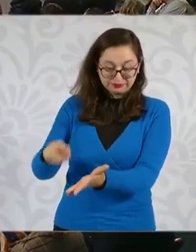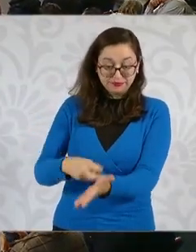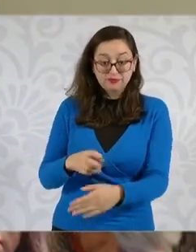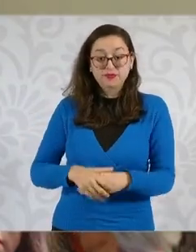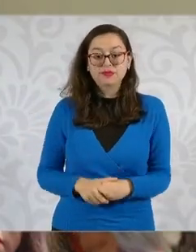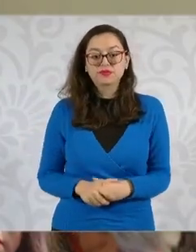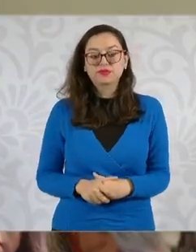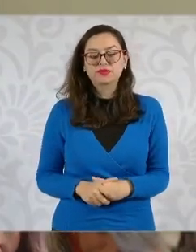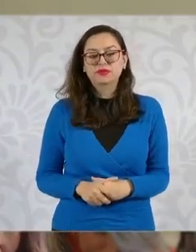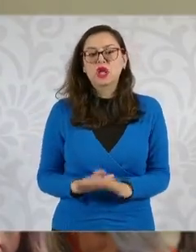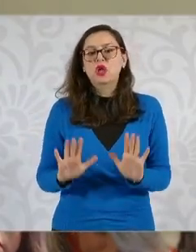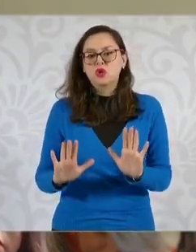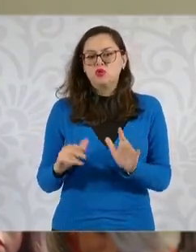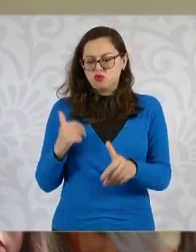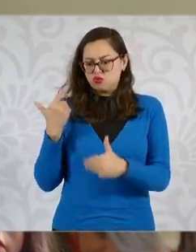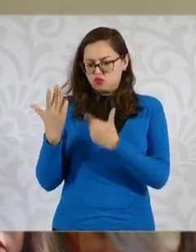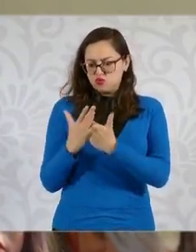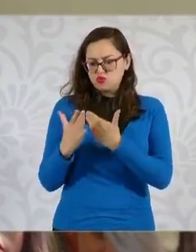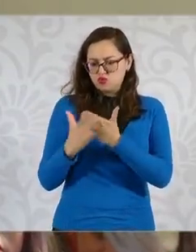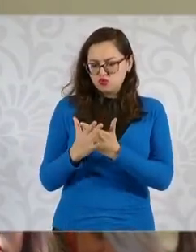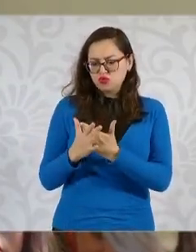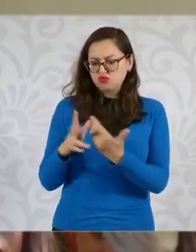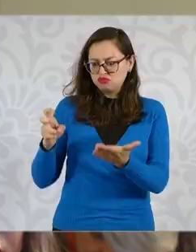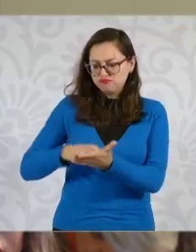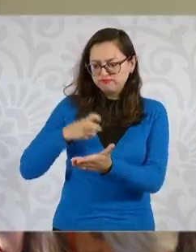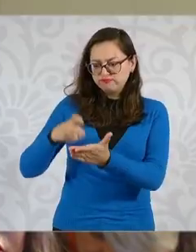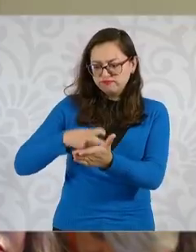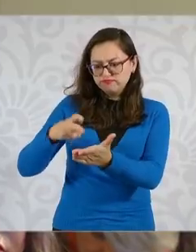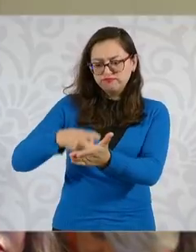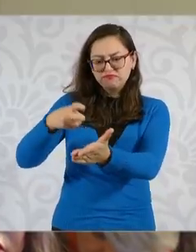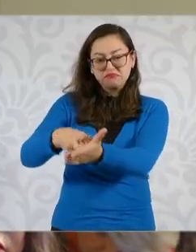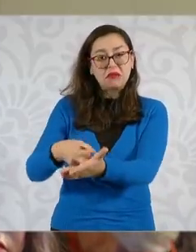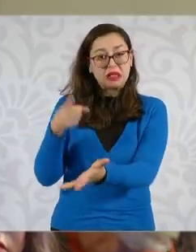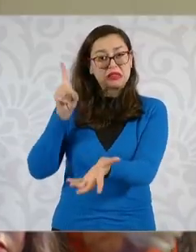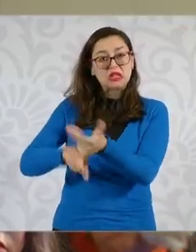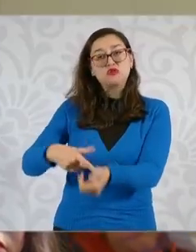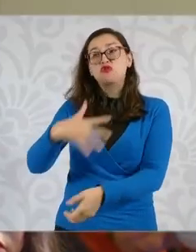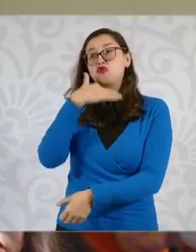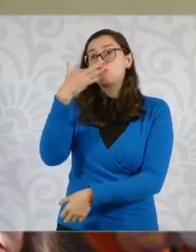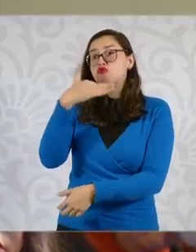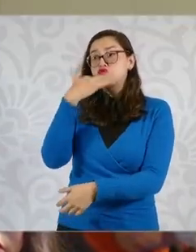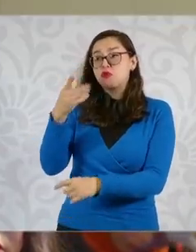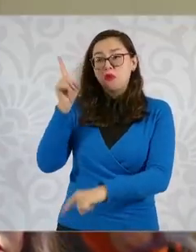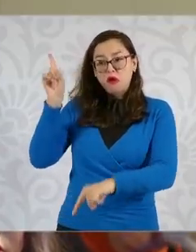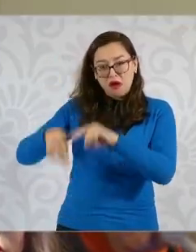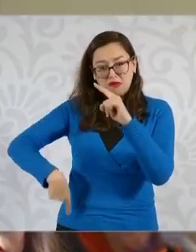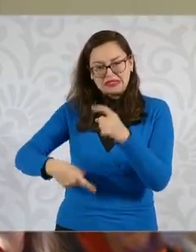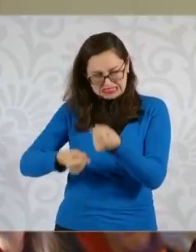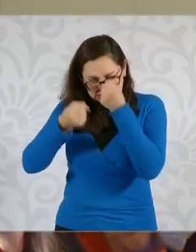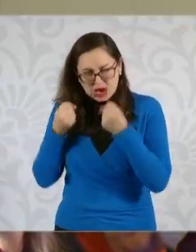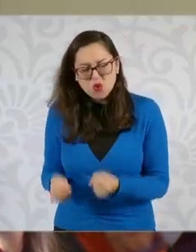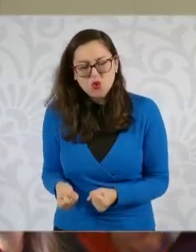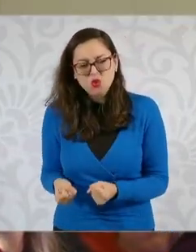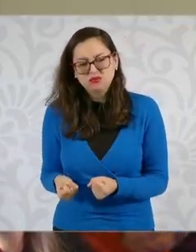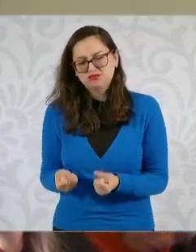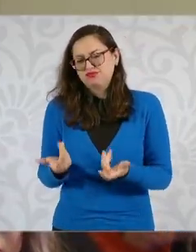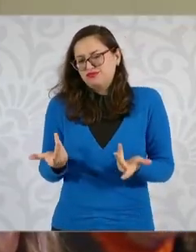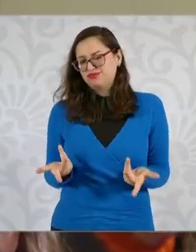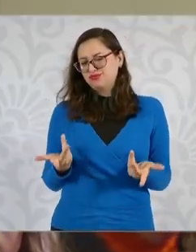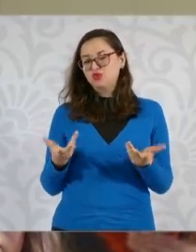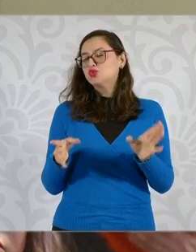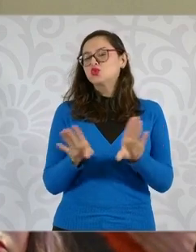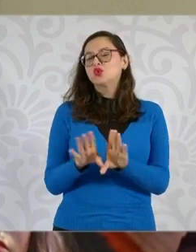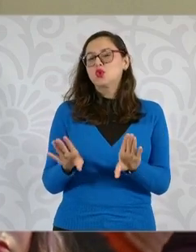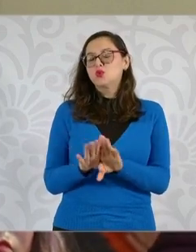están por llegar efectivamente se acabe la corrupción dentro de este sistema porque es bien sabido